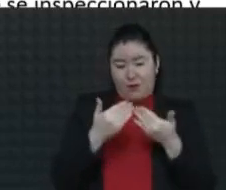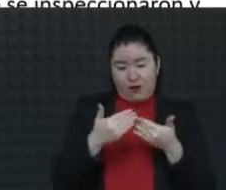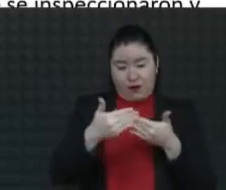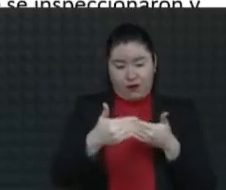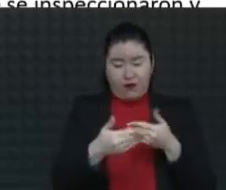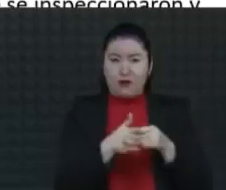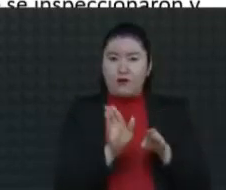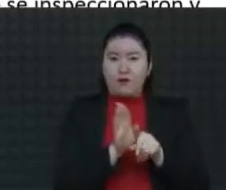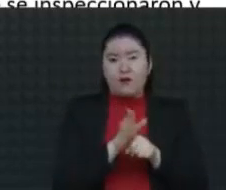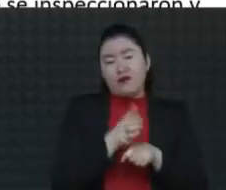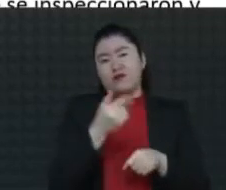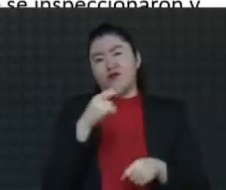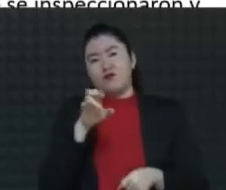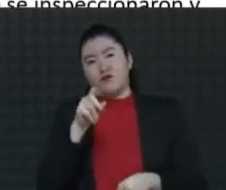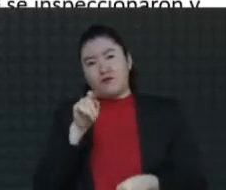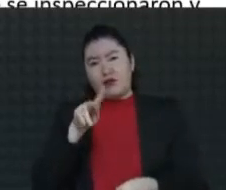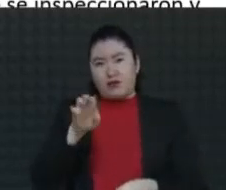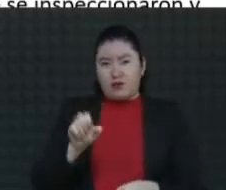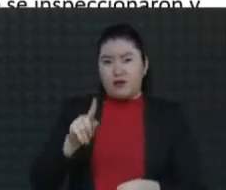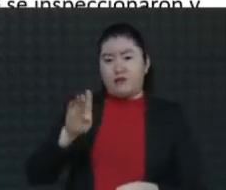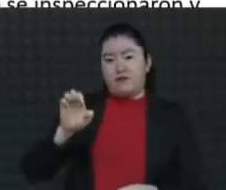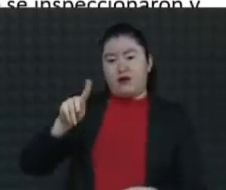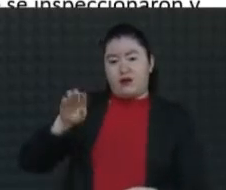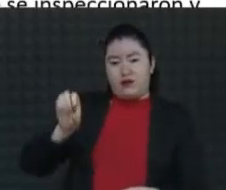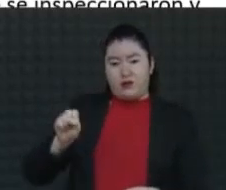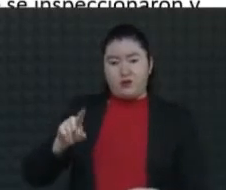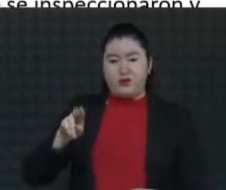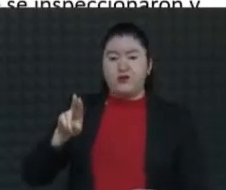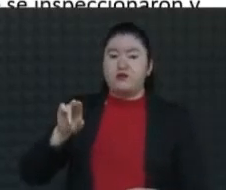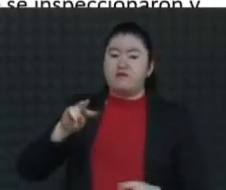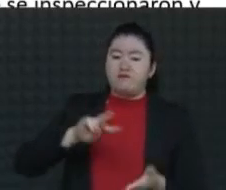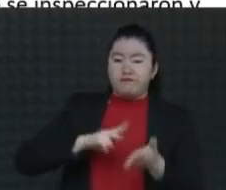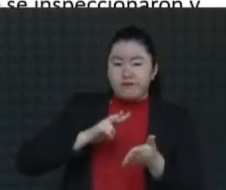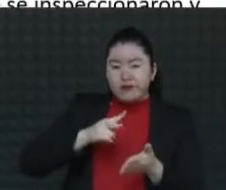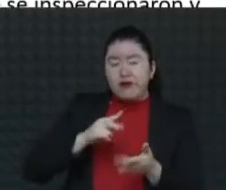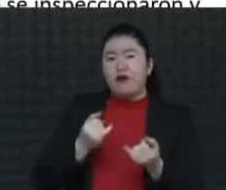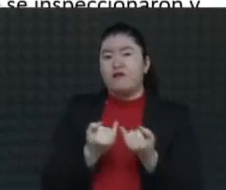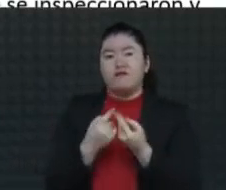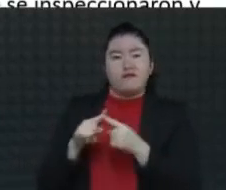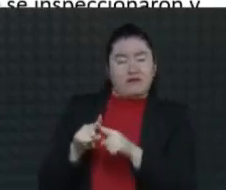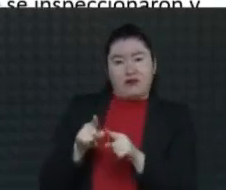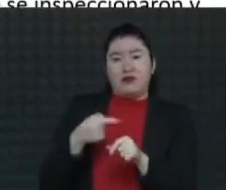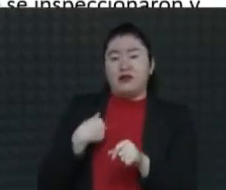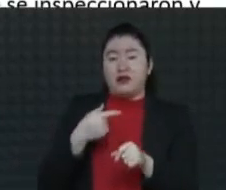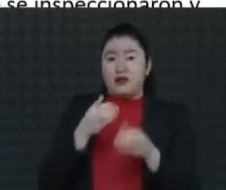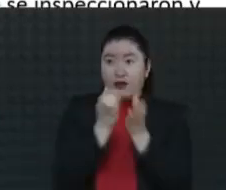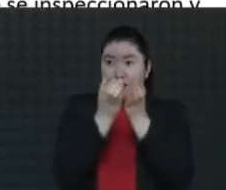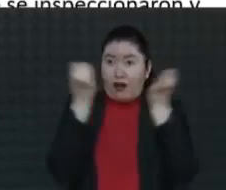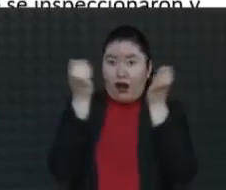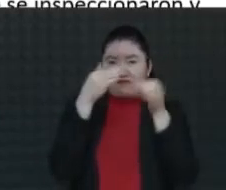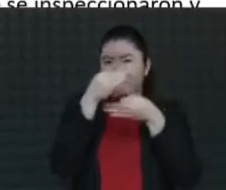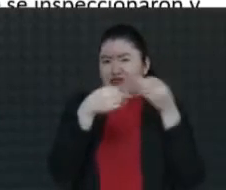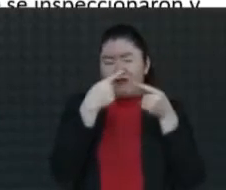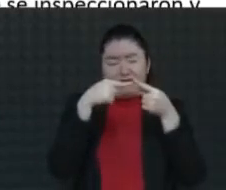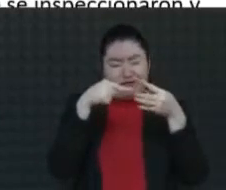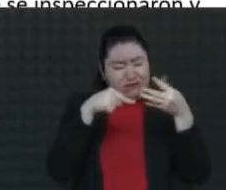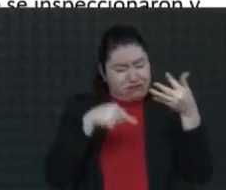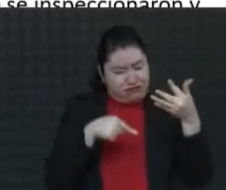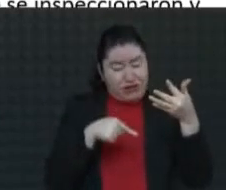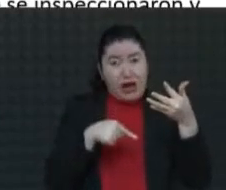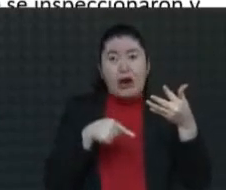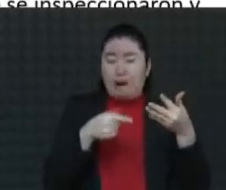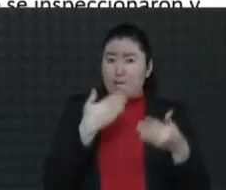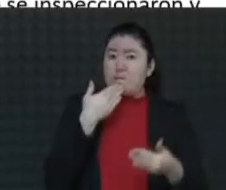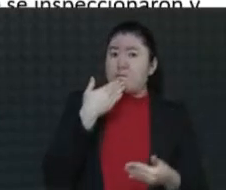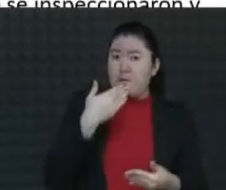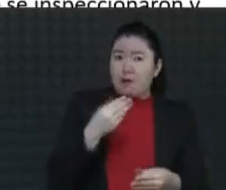balasto, durmientes, fijaciones, rieles, interruptores, uniones, cableado y ductos, línea aérea, etc., se encontraban en